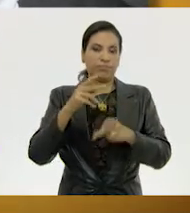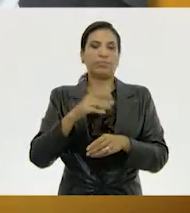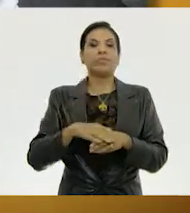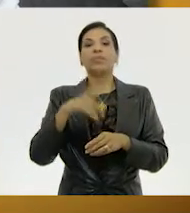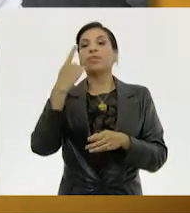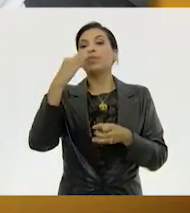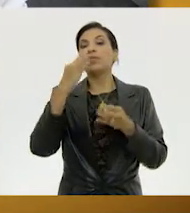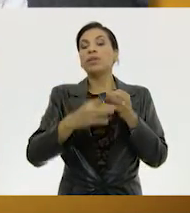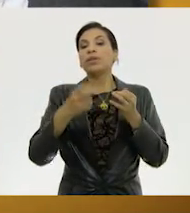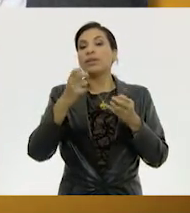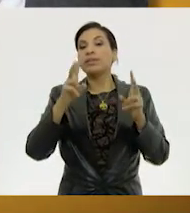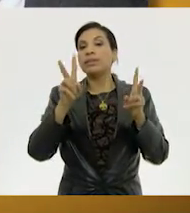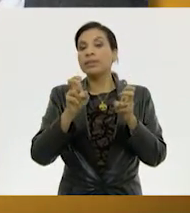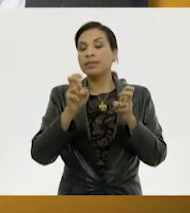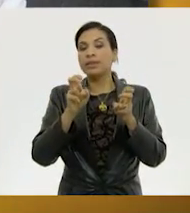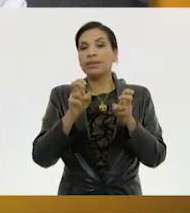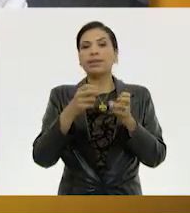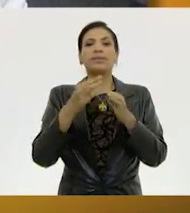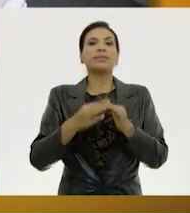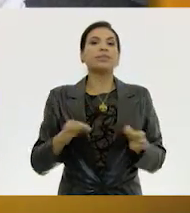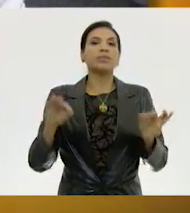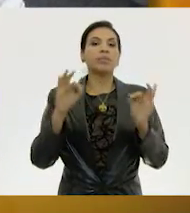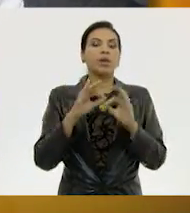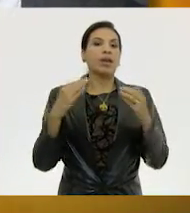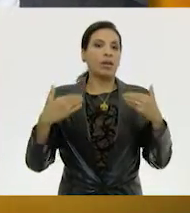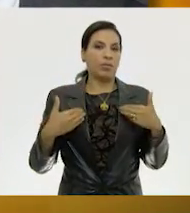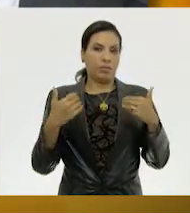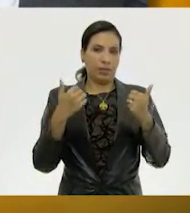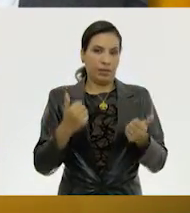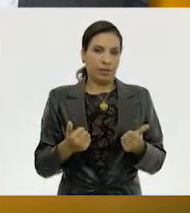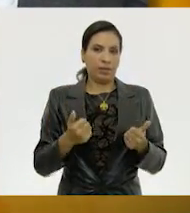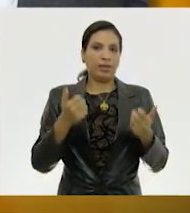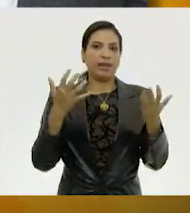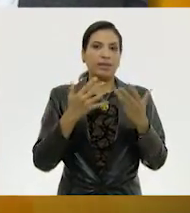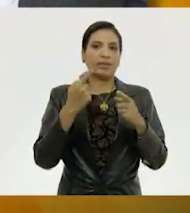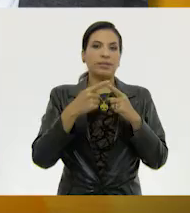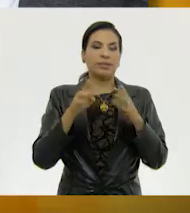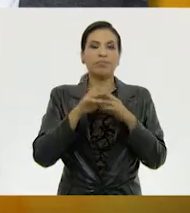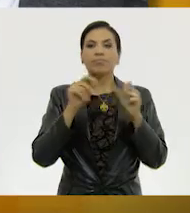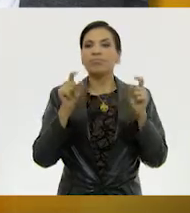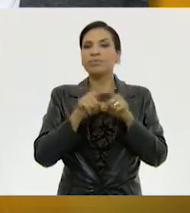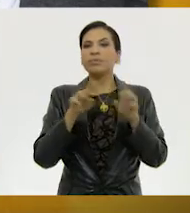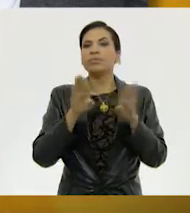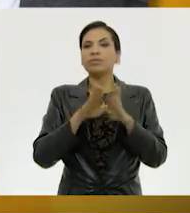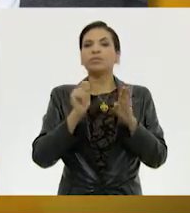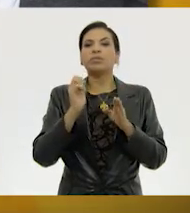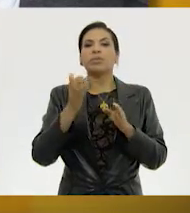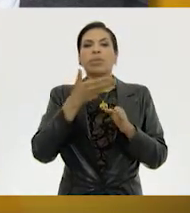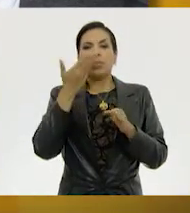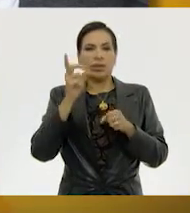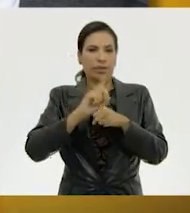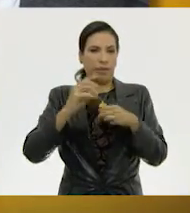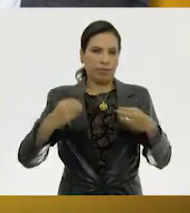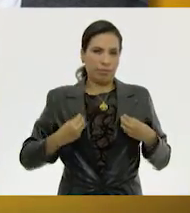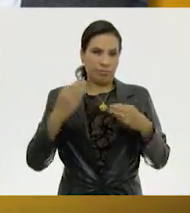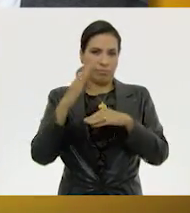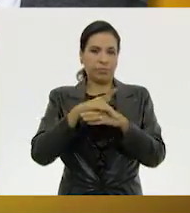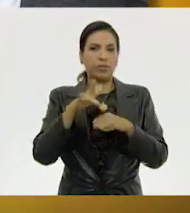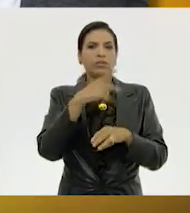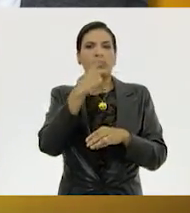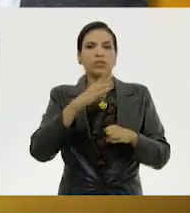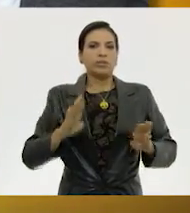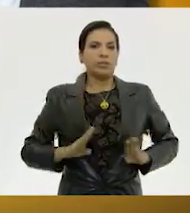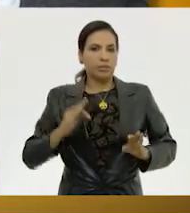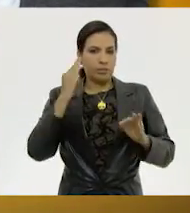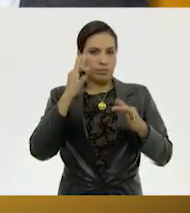Para finalizar este tema, es importante comprender y llevar a cabo el ritmo y rutina. Esto les dará seguridad y